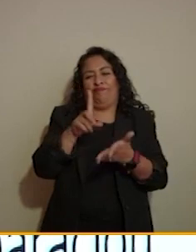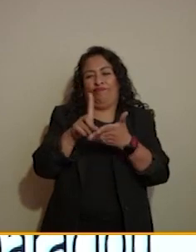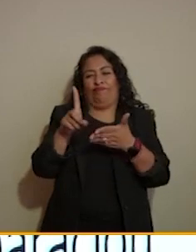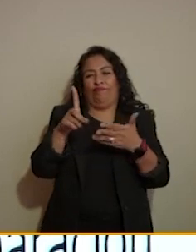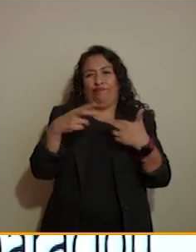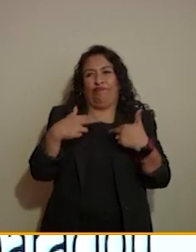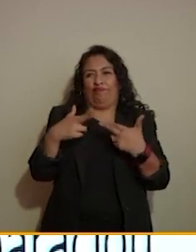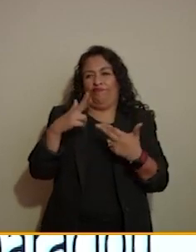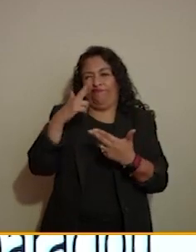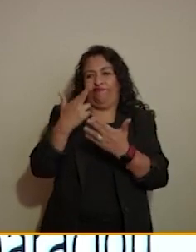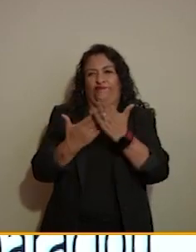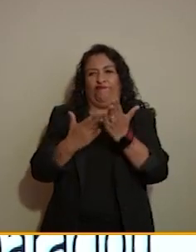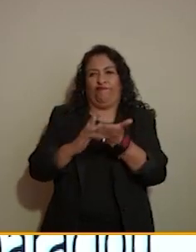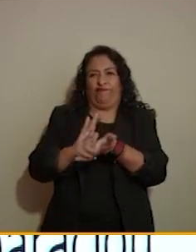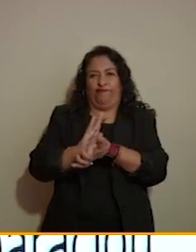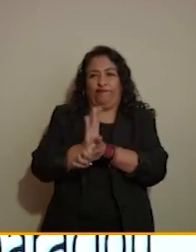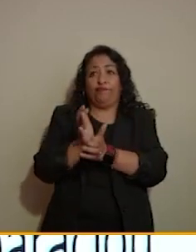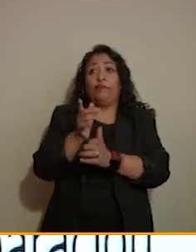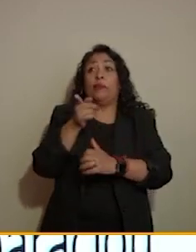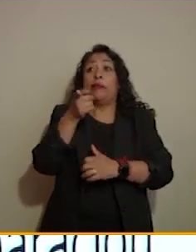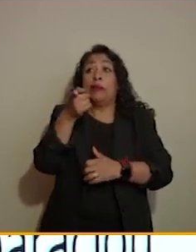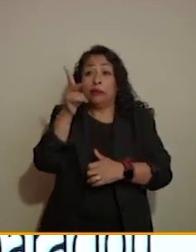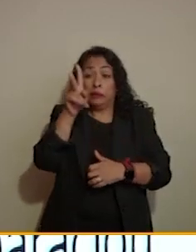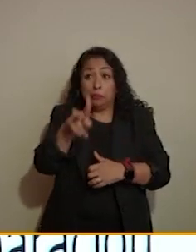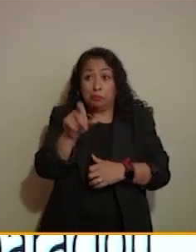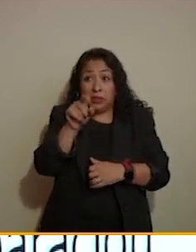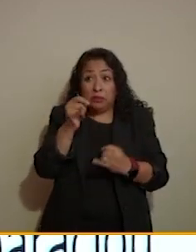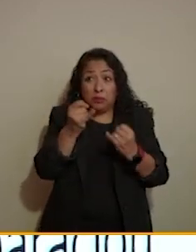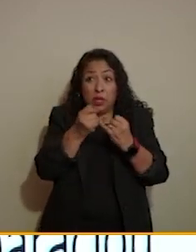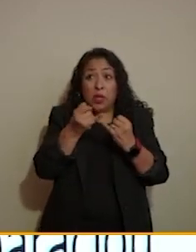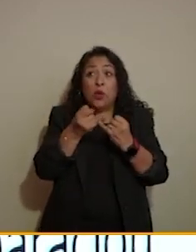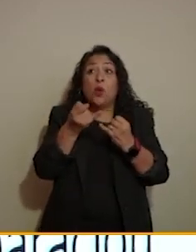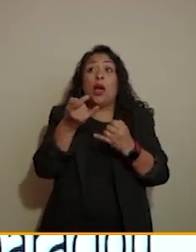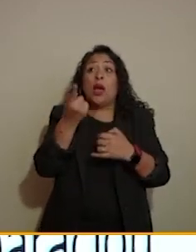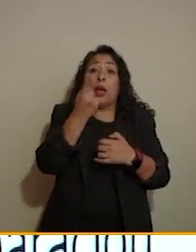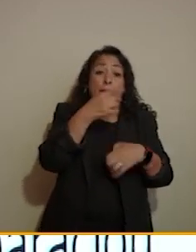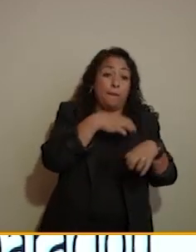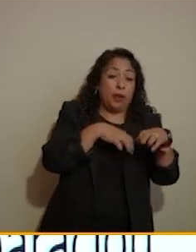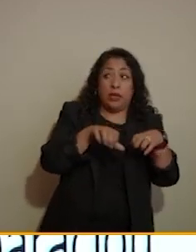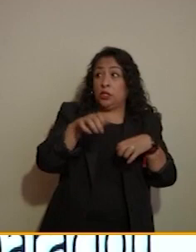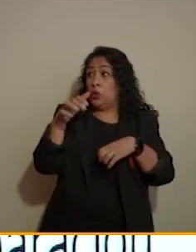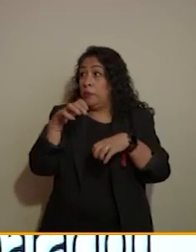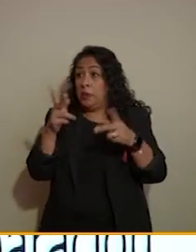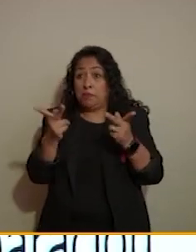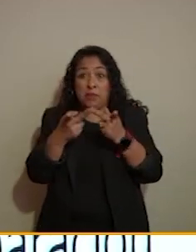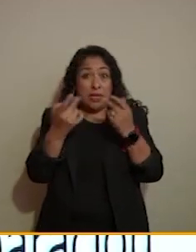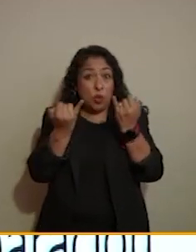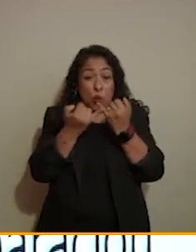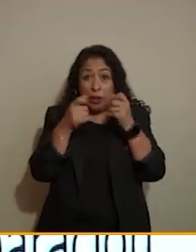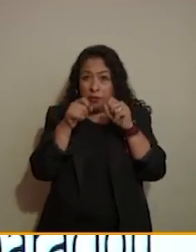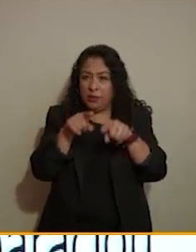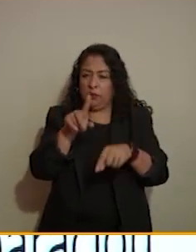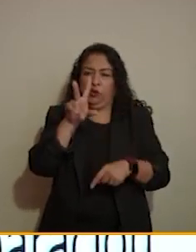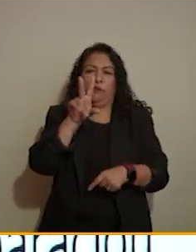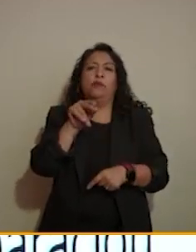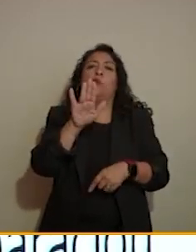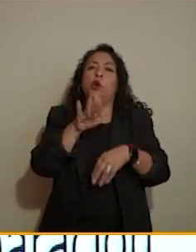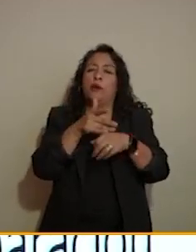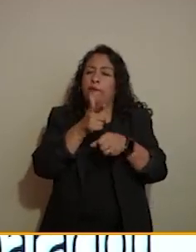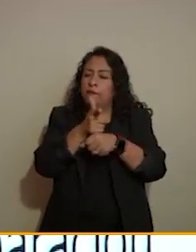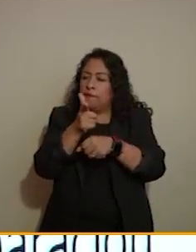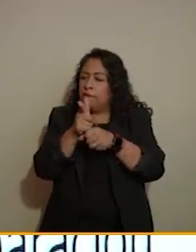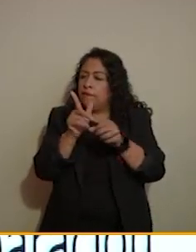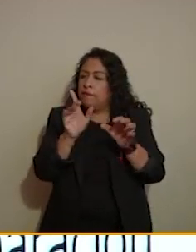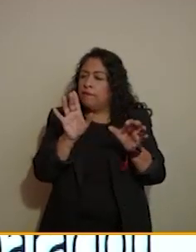humanos. Esa realidad no es la misma para una empresa y para la otra, por lo mismo es muy importante hacer un diagnóstico ad